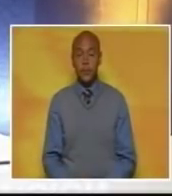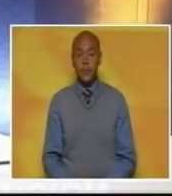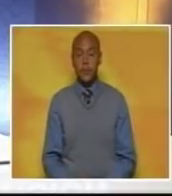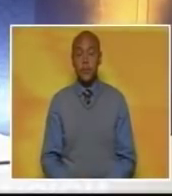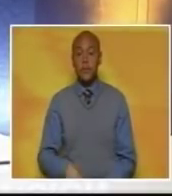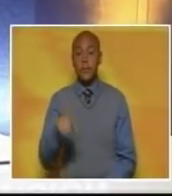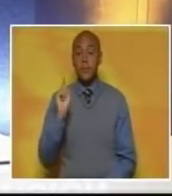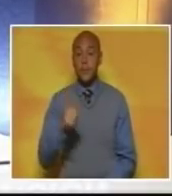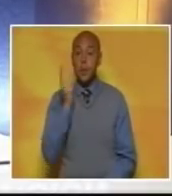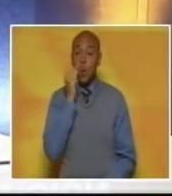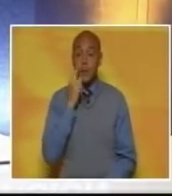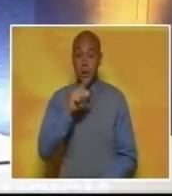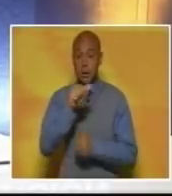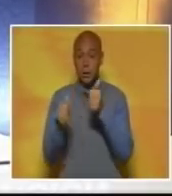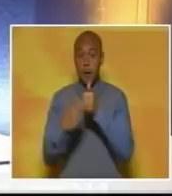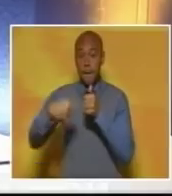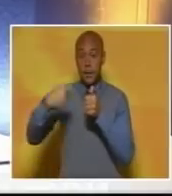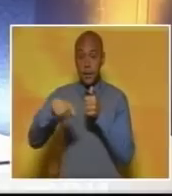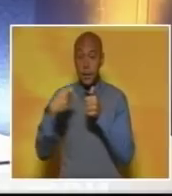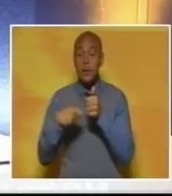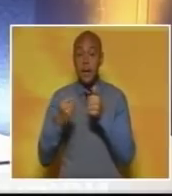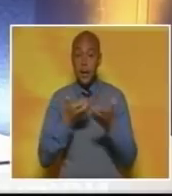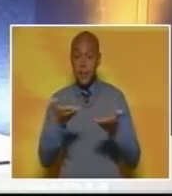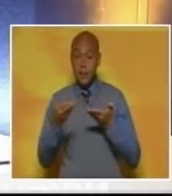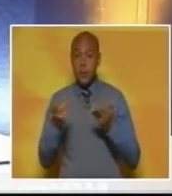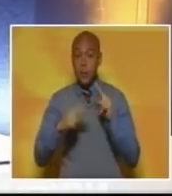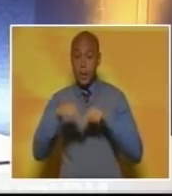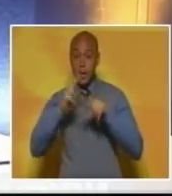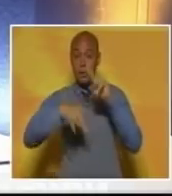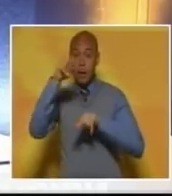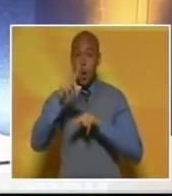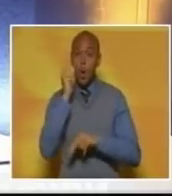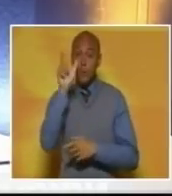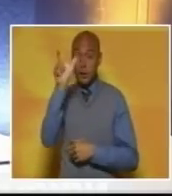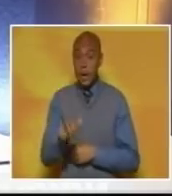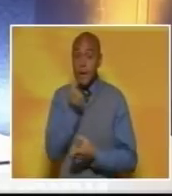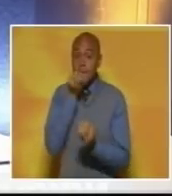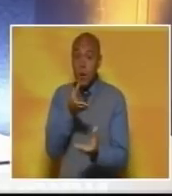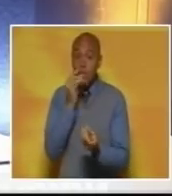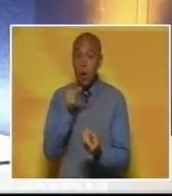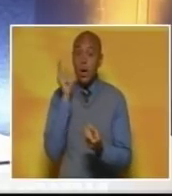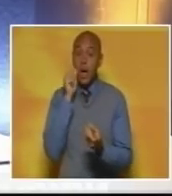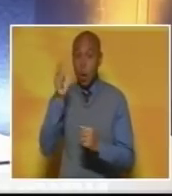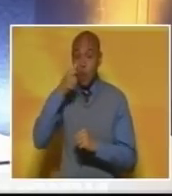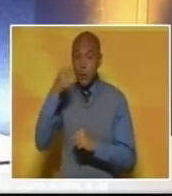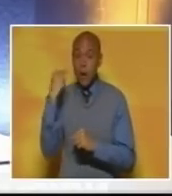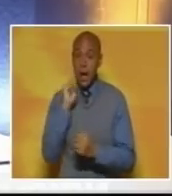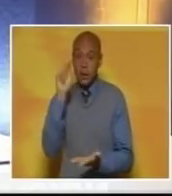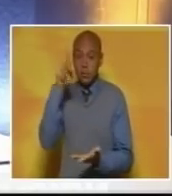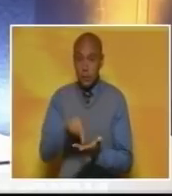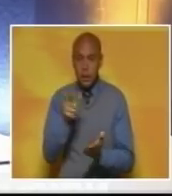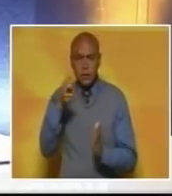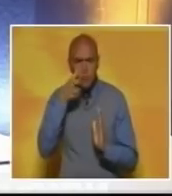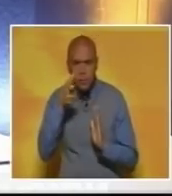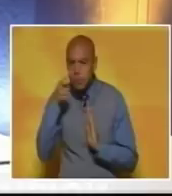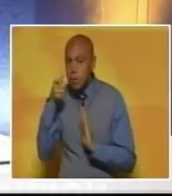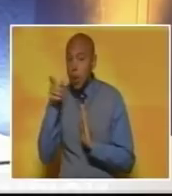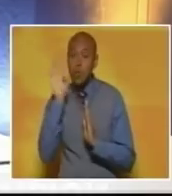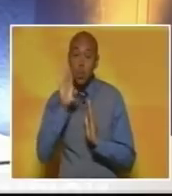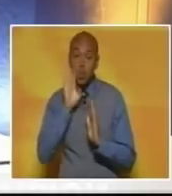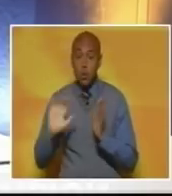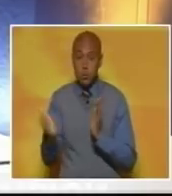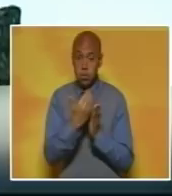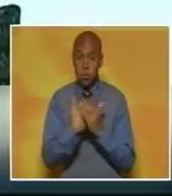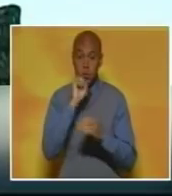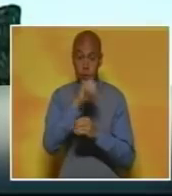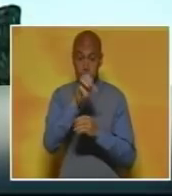El vicepresidente de Servicios y Obras Públicas, Néstor Reverol, informó que el Gobierno Nacional monitoreará los vertederos de basura de todo el